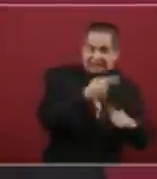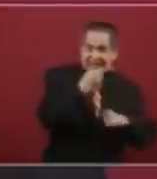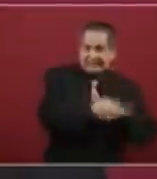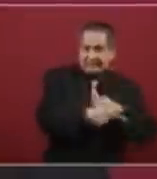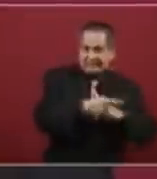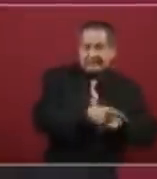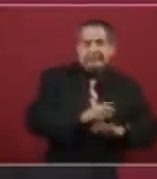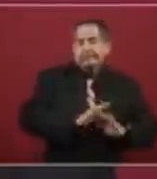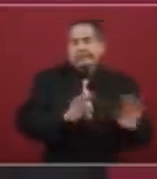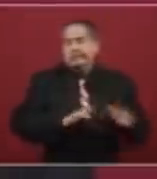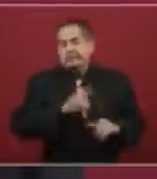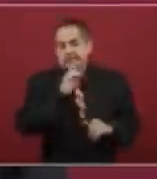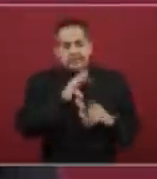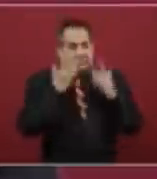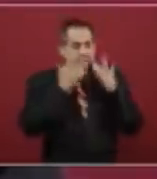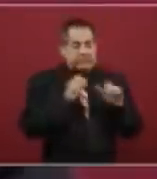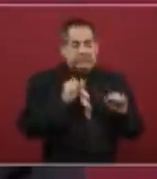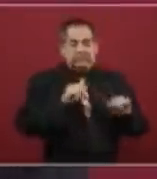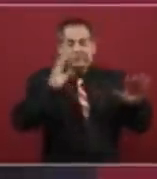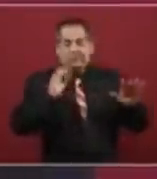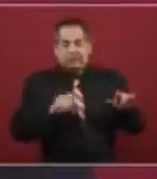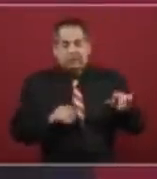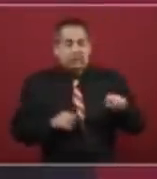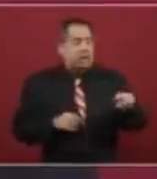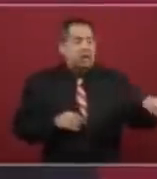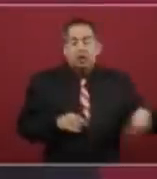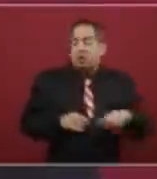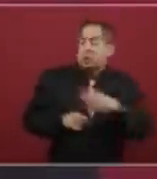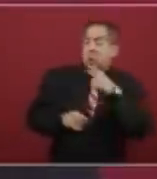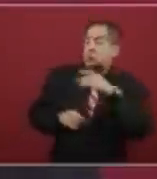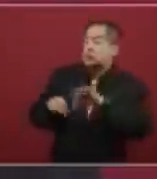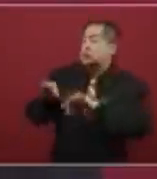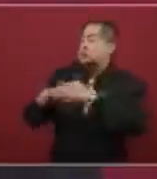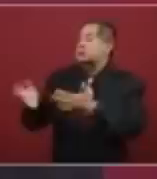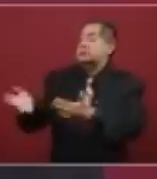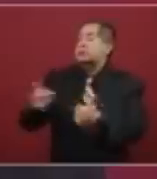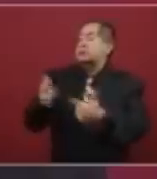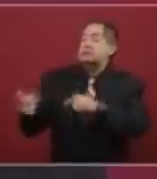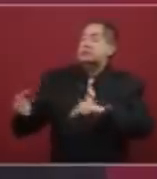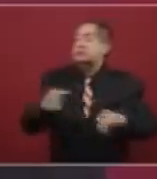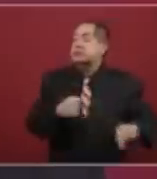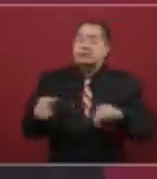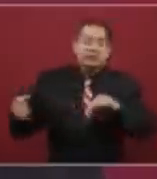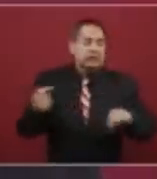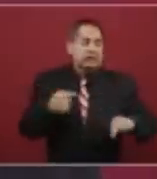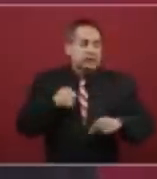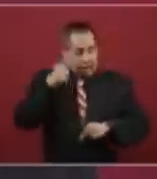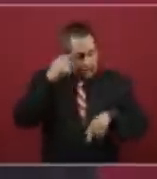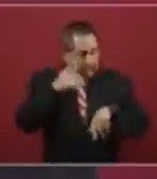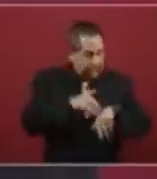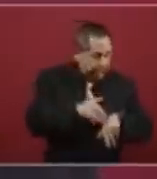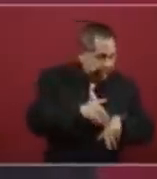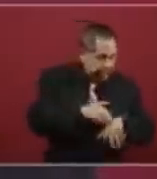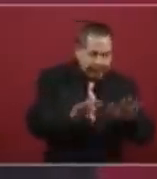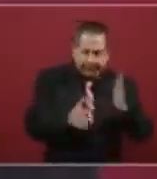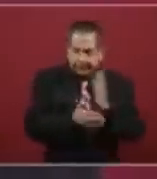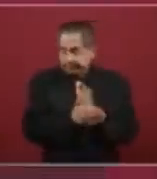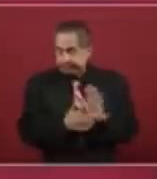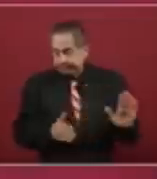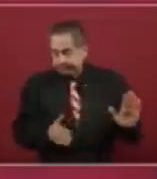que los estaban usando para algo